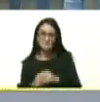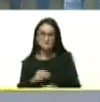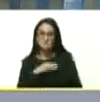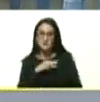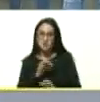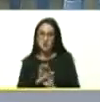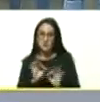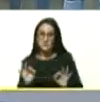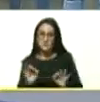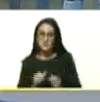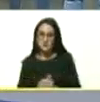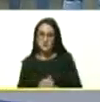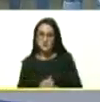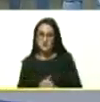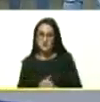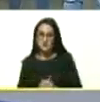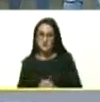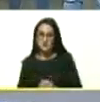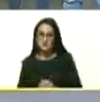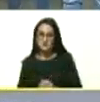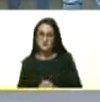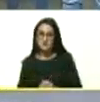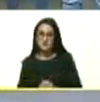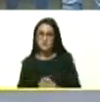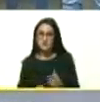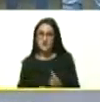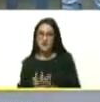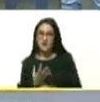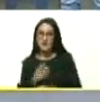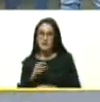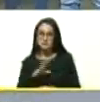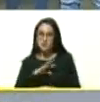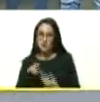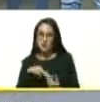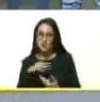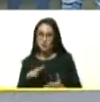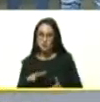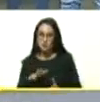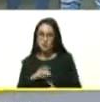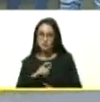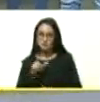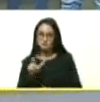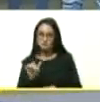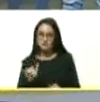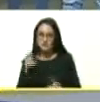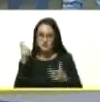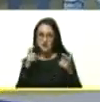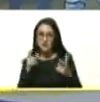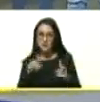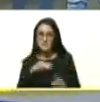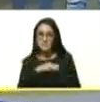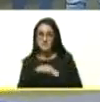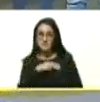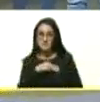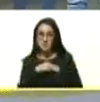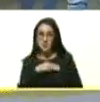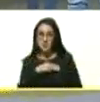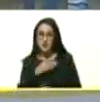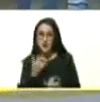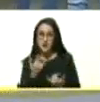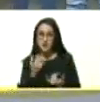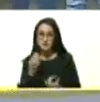Misiones especiales, Juan Carlos Loyo, creadas por la revolución de nuestro comandante Chávez, las misiones. Ahora está